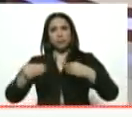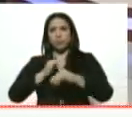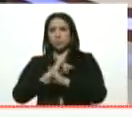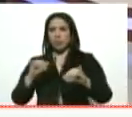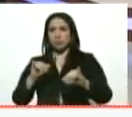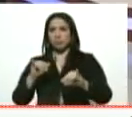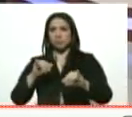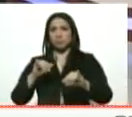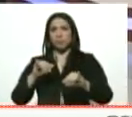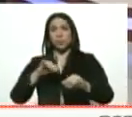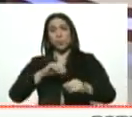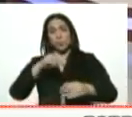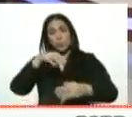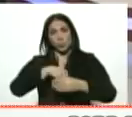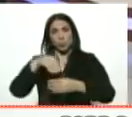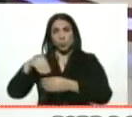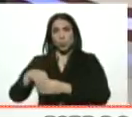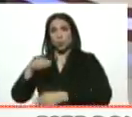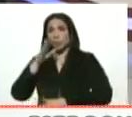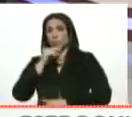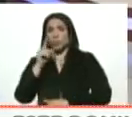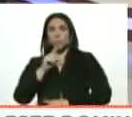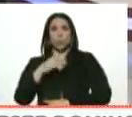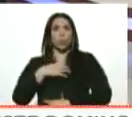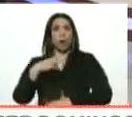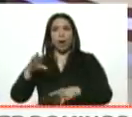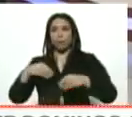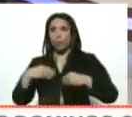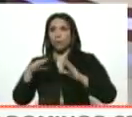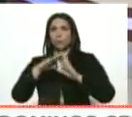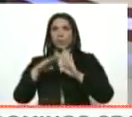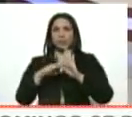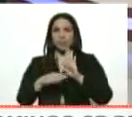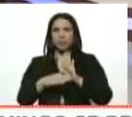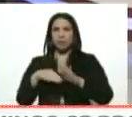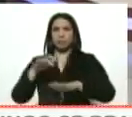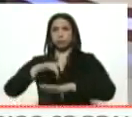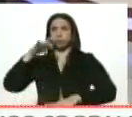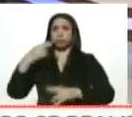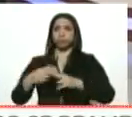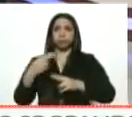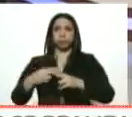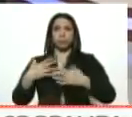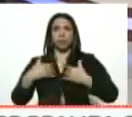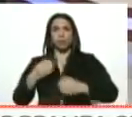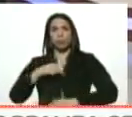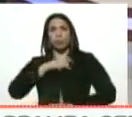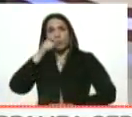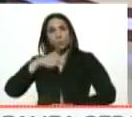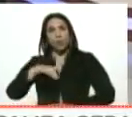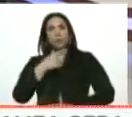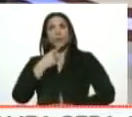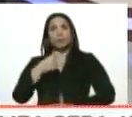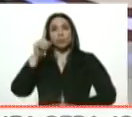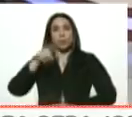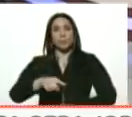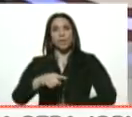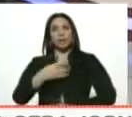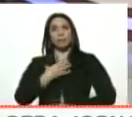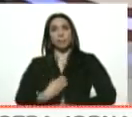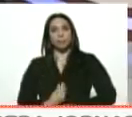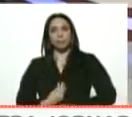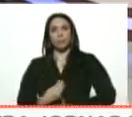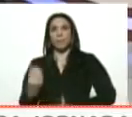flexibilizado la cuarentena, no se está tomando medidas que pongan en riesgo la salud de nuestro pueblo. Ha dicho también que